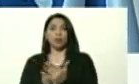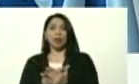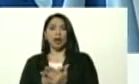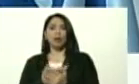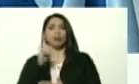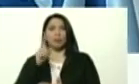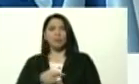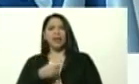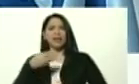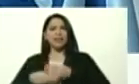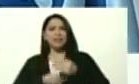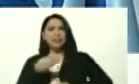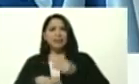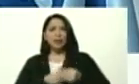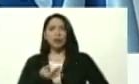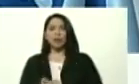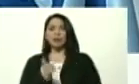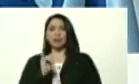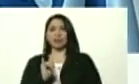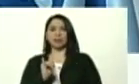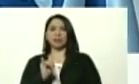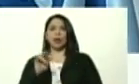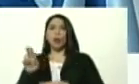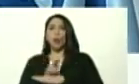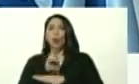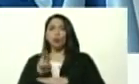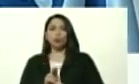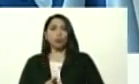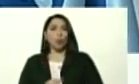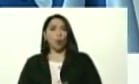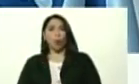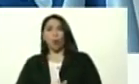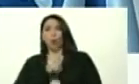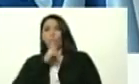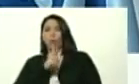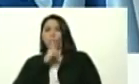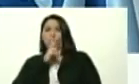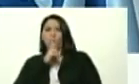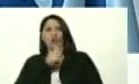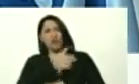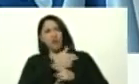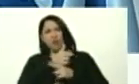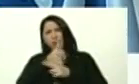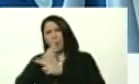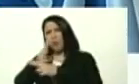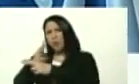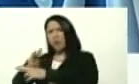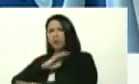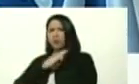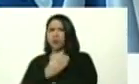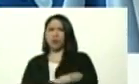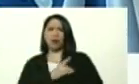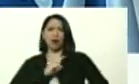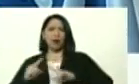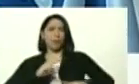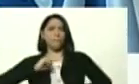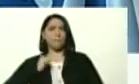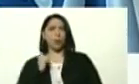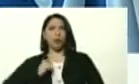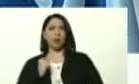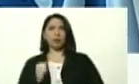y establecieron la existencia de un uso excesivo y desproporcionado de la fuerza en la acción